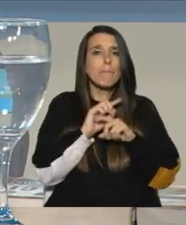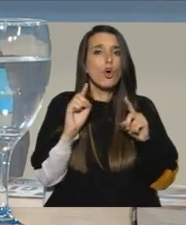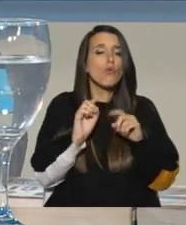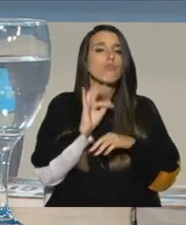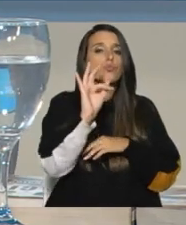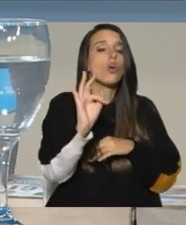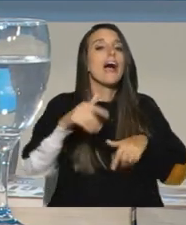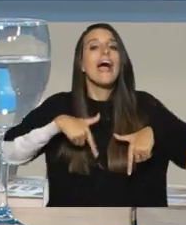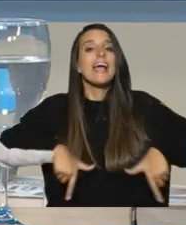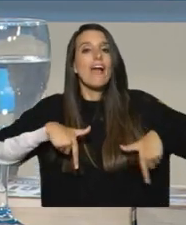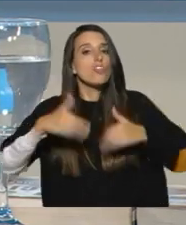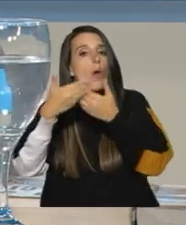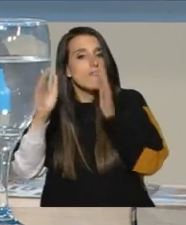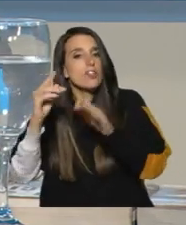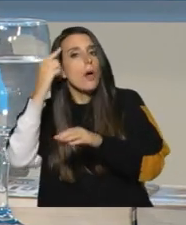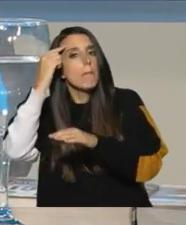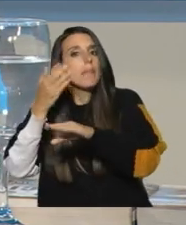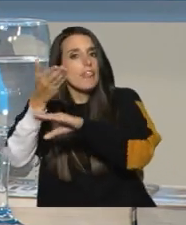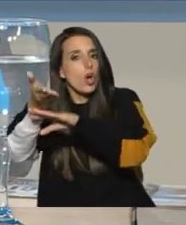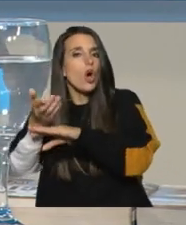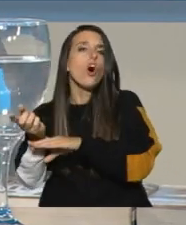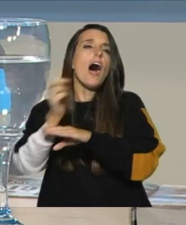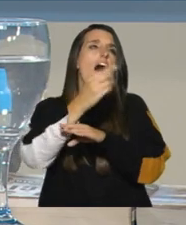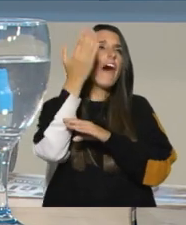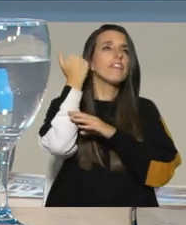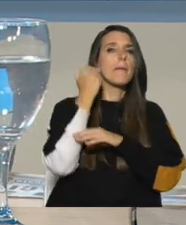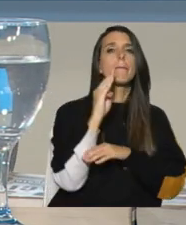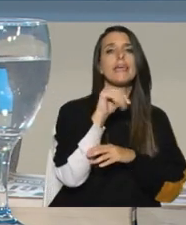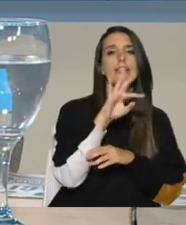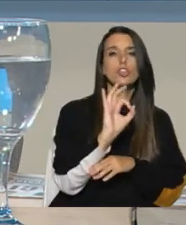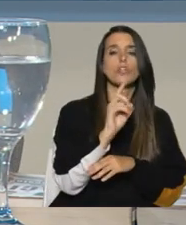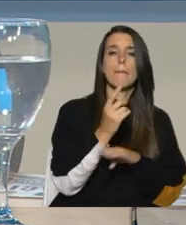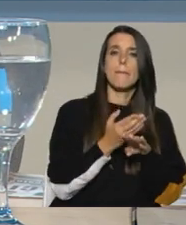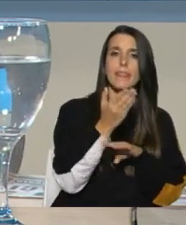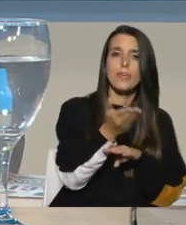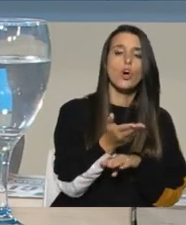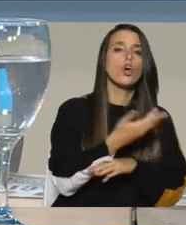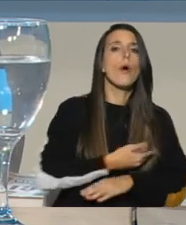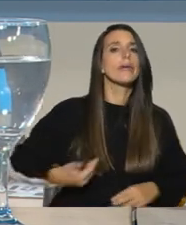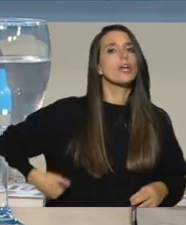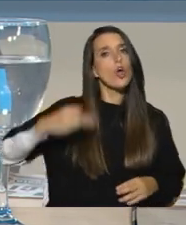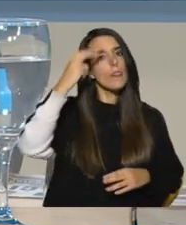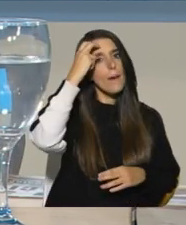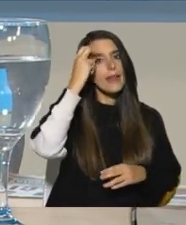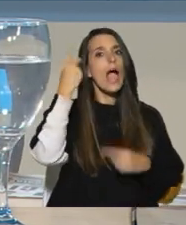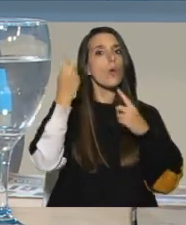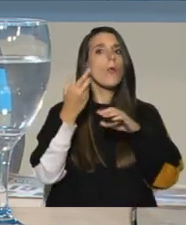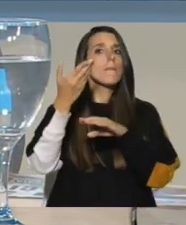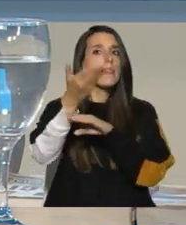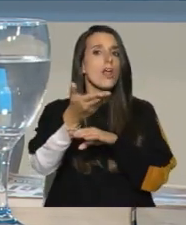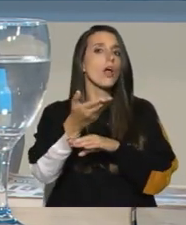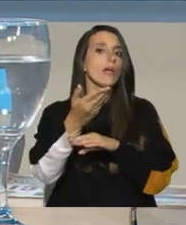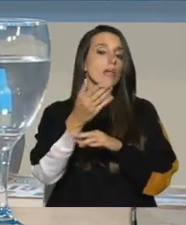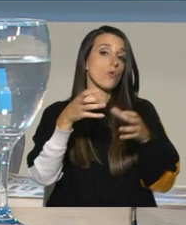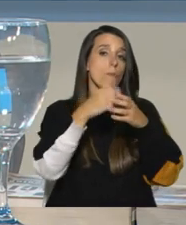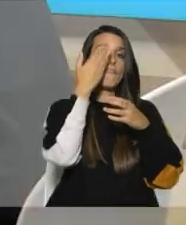Cabildo Abierto, como anteriormente había una de García Pintos y también fue, bueno, elevada en el gobierno de Tabaré Vázquez y rechazada por la